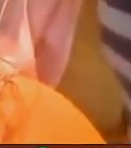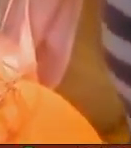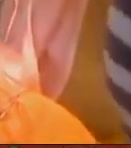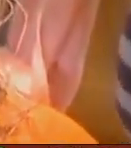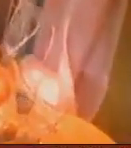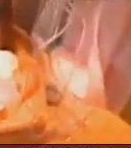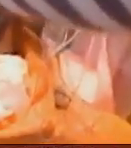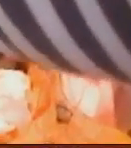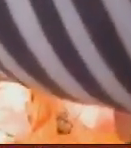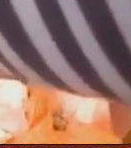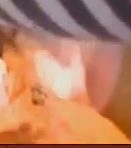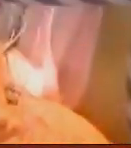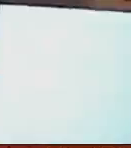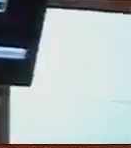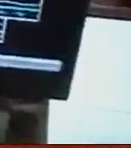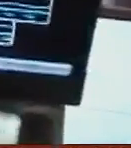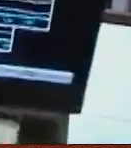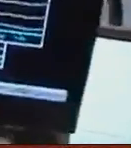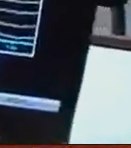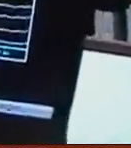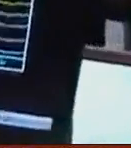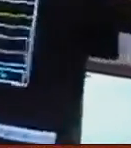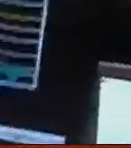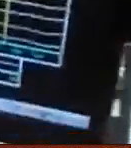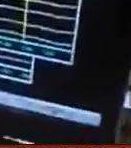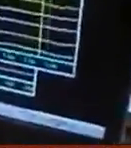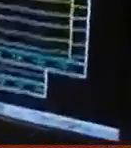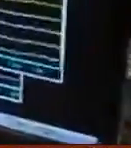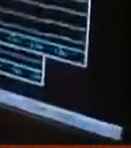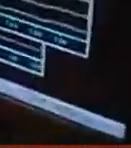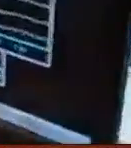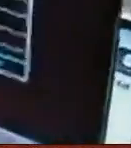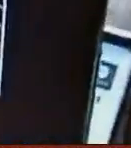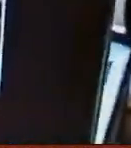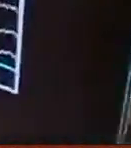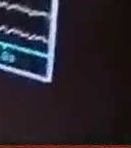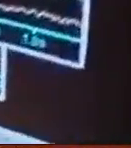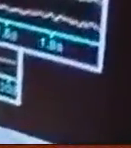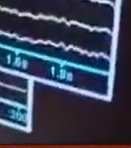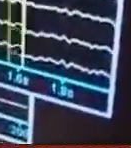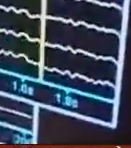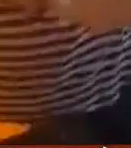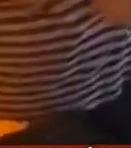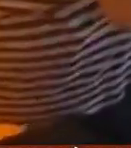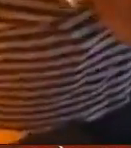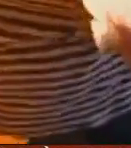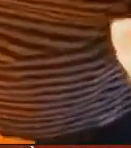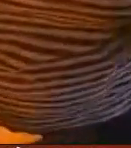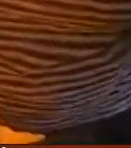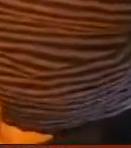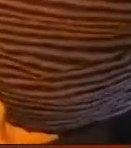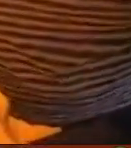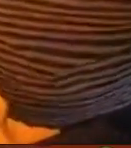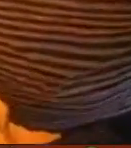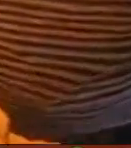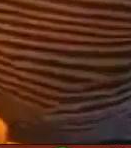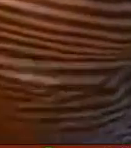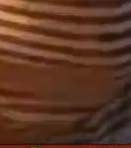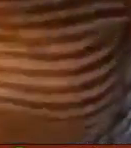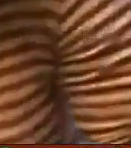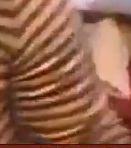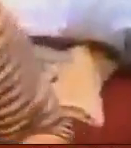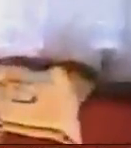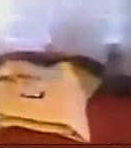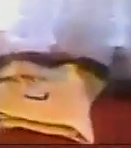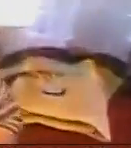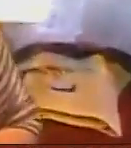computadora. También permite, lo cual es muy importante, tomar parámetros clínicos desde cualquier ubicación y de forma muy sencilla, y pues